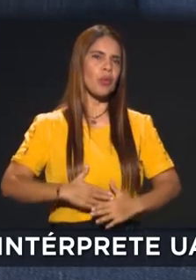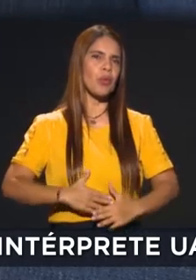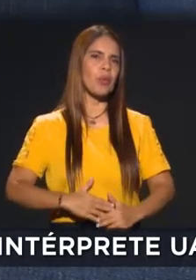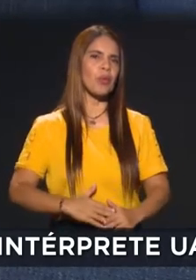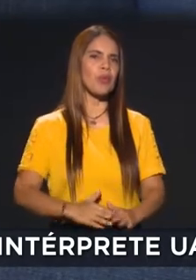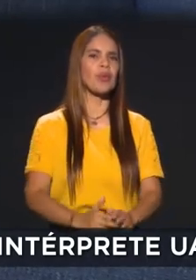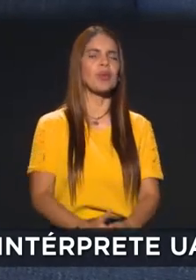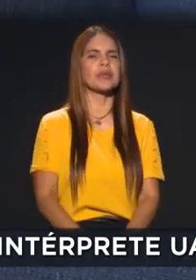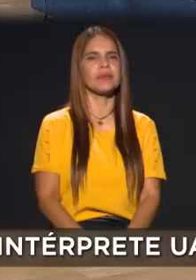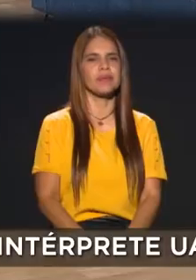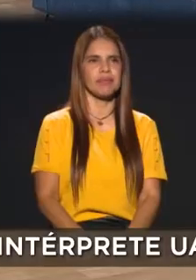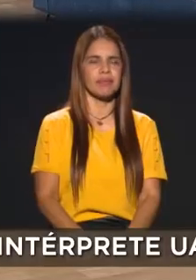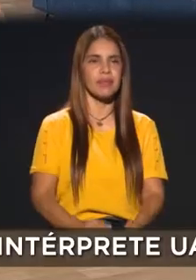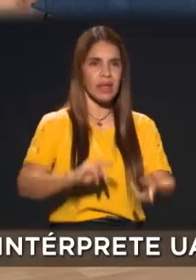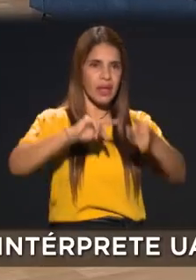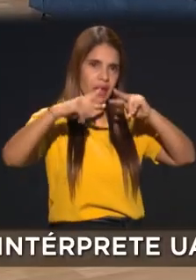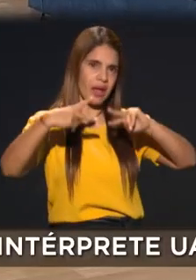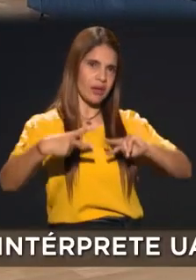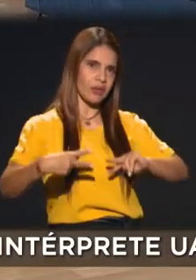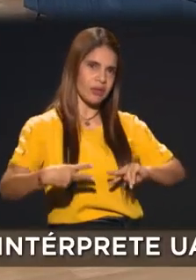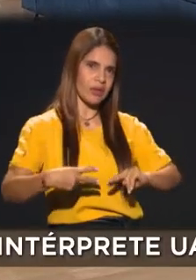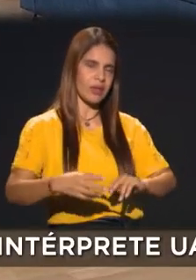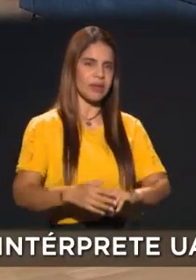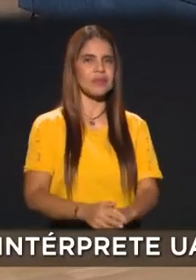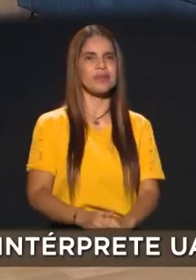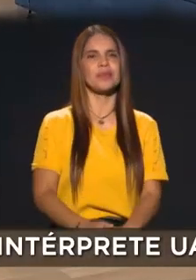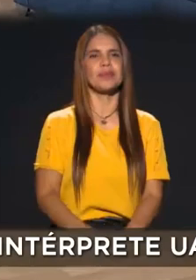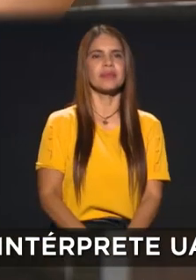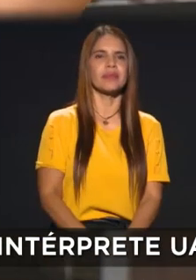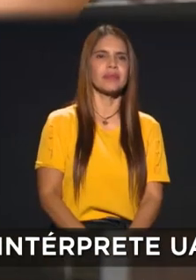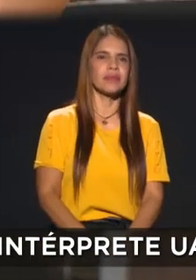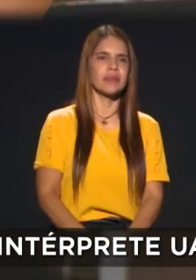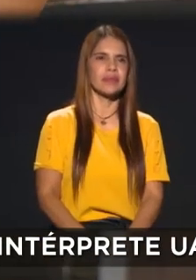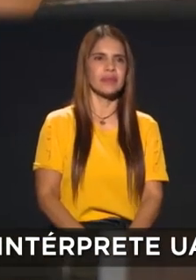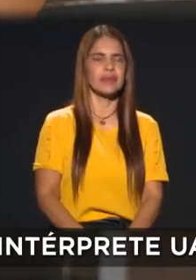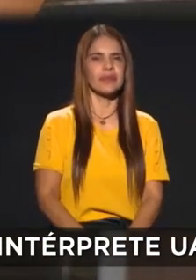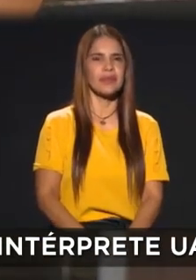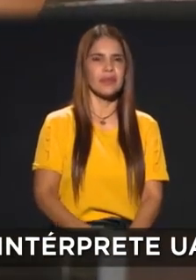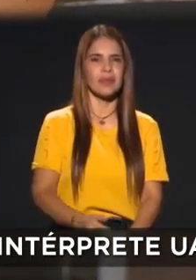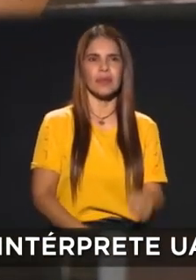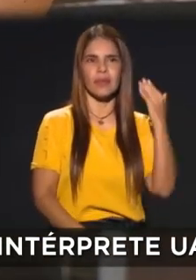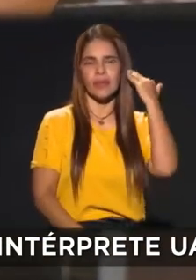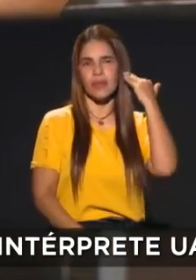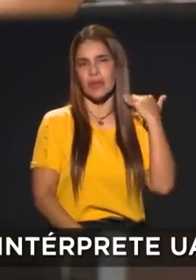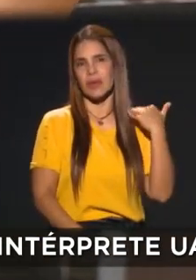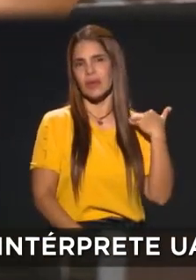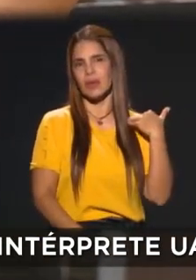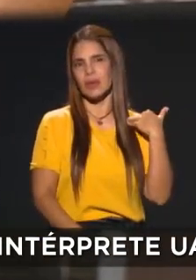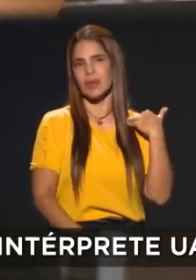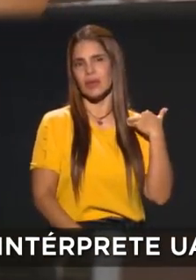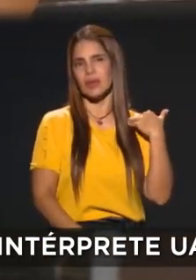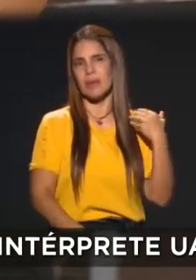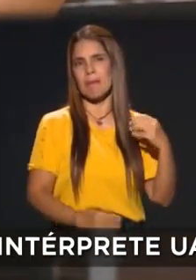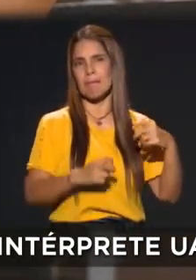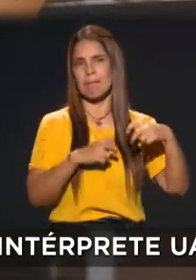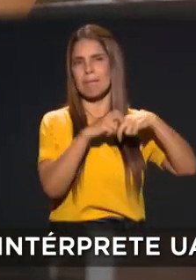Lo hacemos también hacia el otro lado, mano izquierda, oreja derecha, y hacemos extensión de este trapecio, que es el